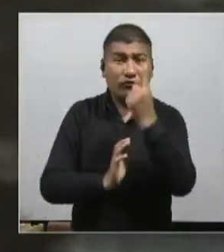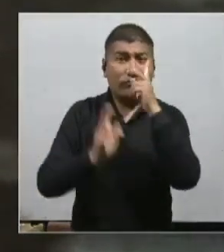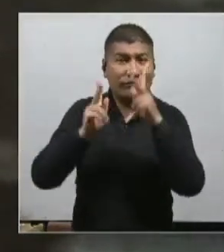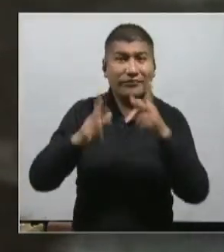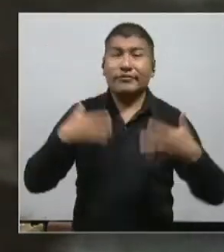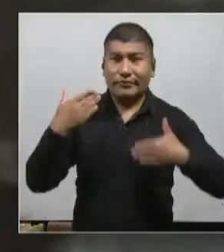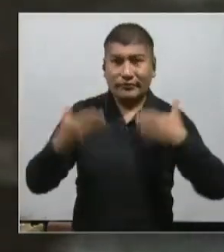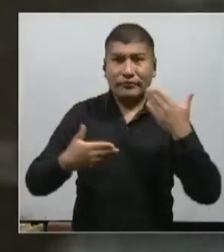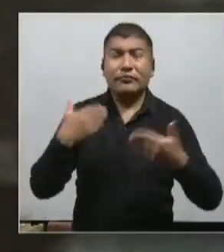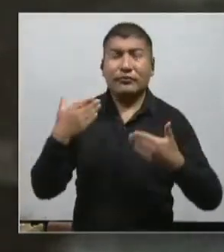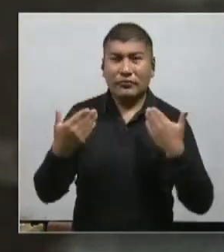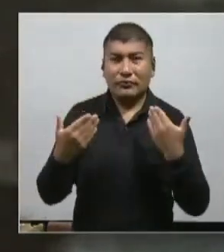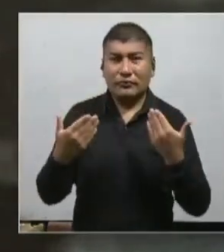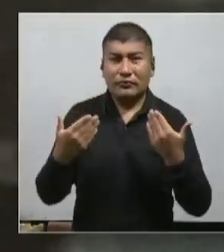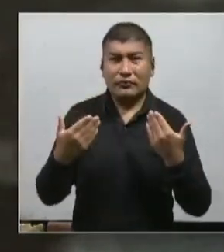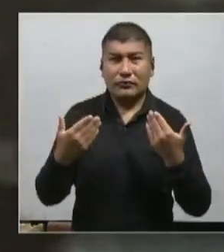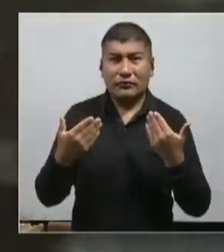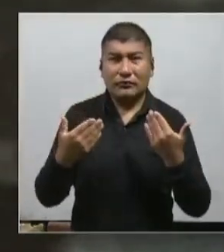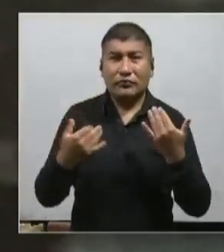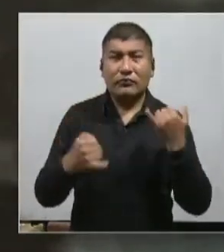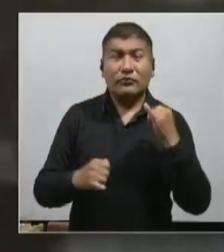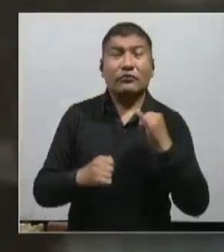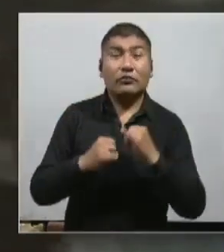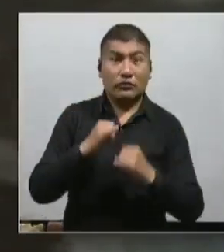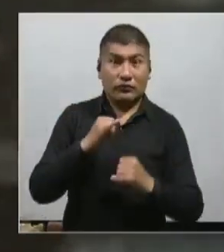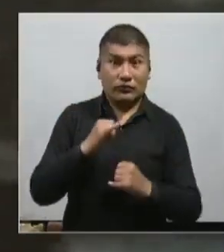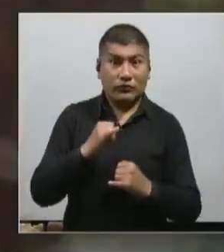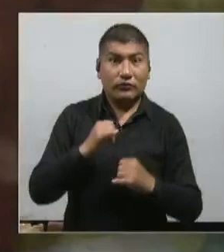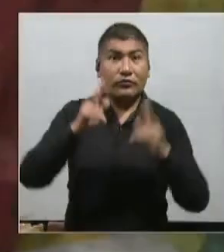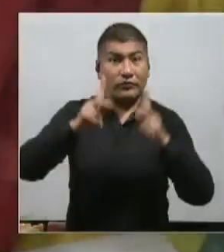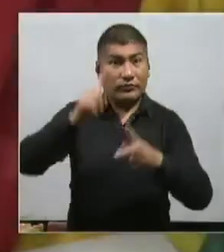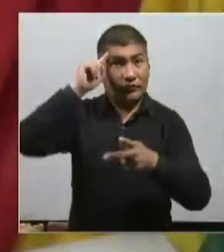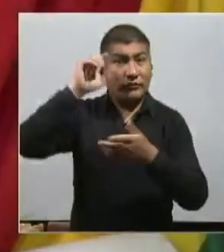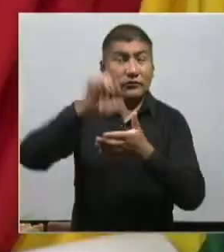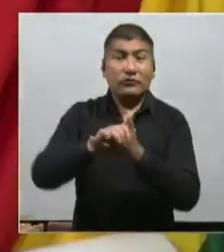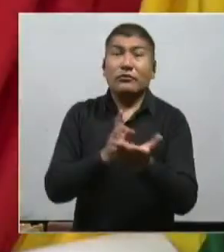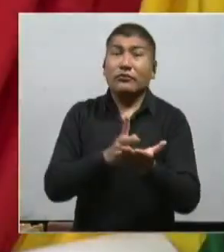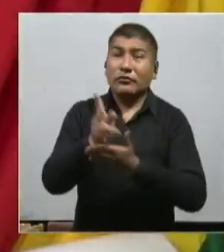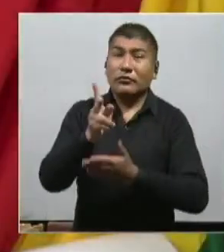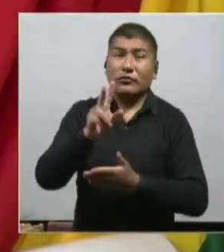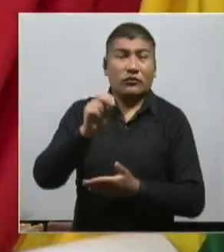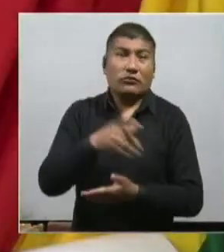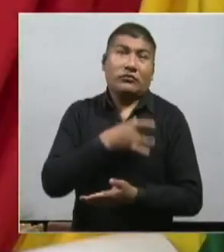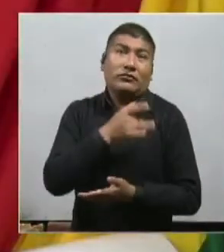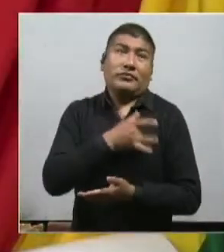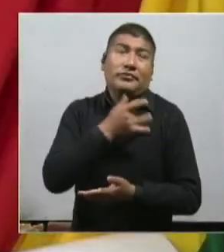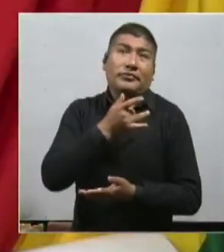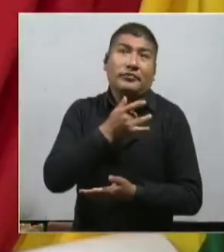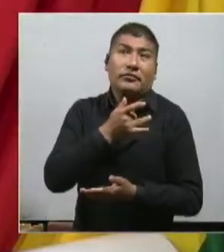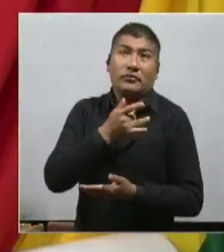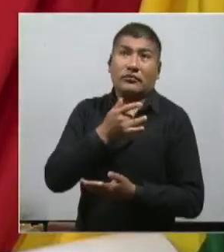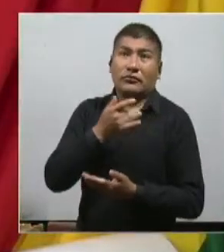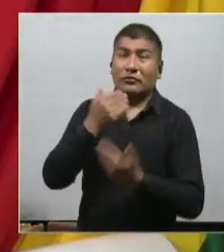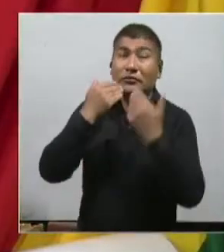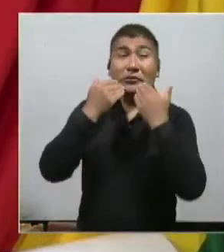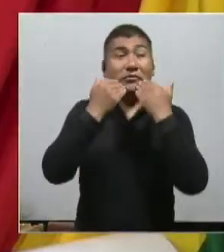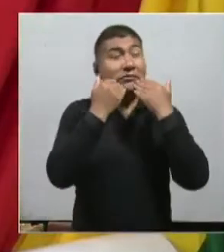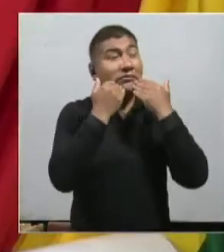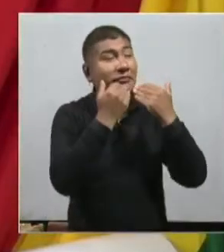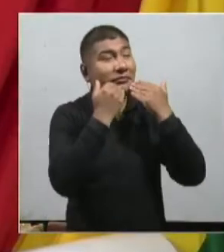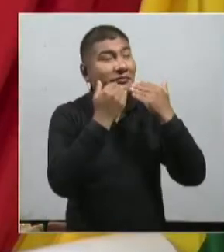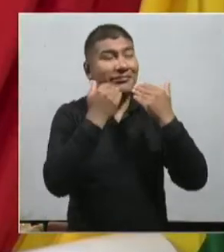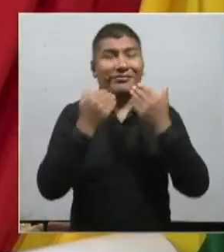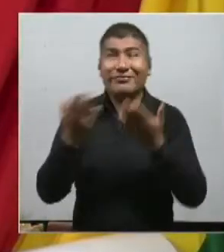alegre. Por último, el que cree de verdad no siente que tengan que agradecerle a él por